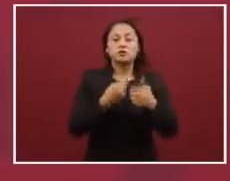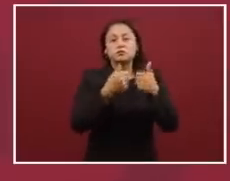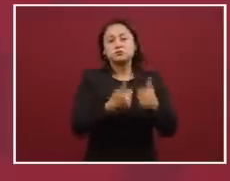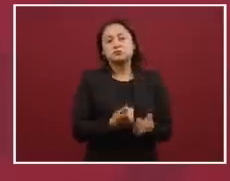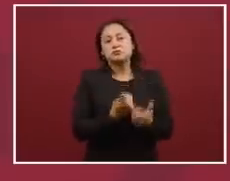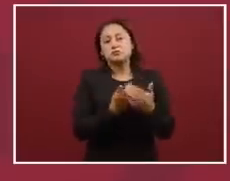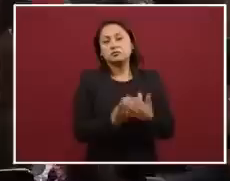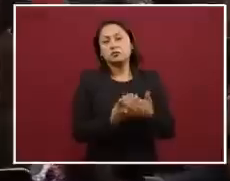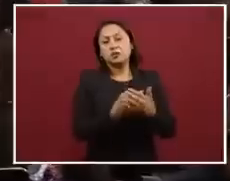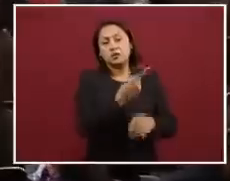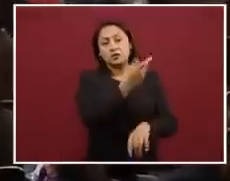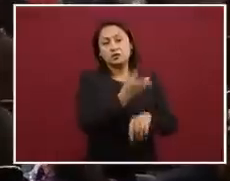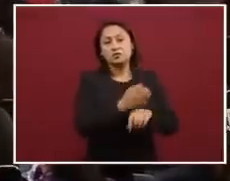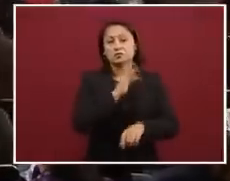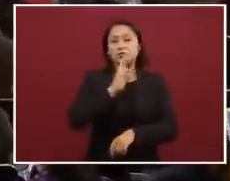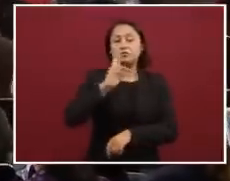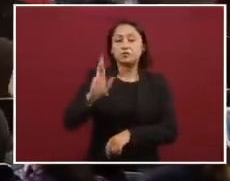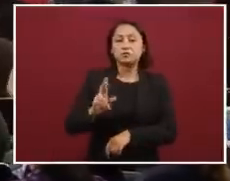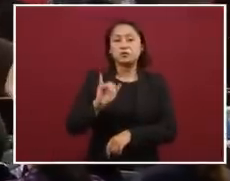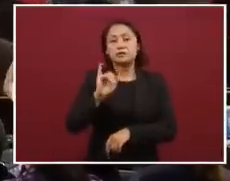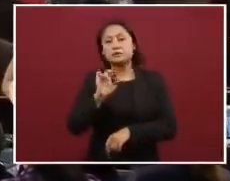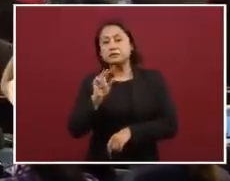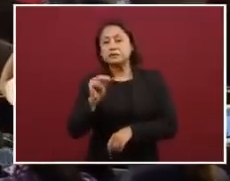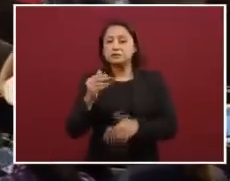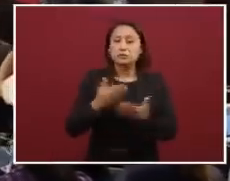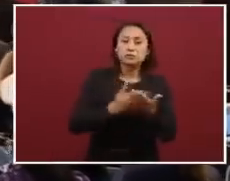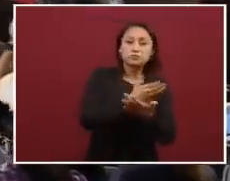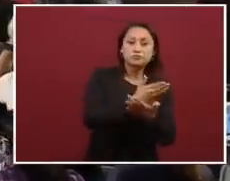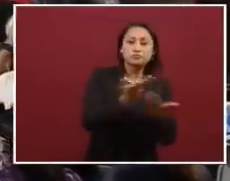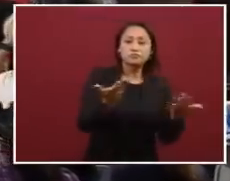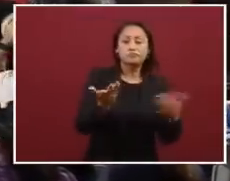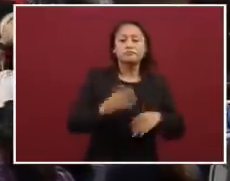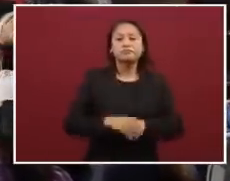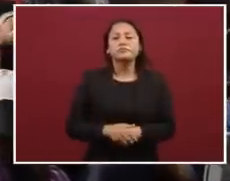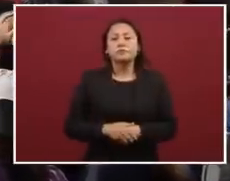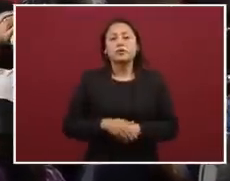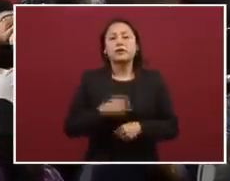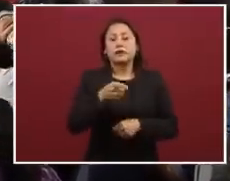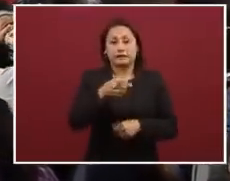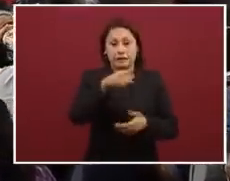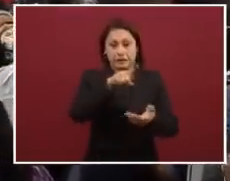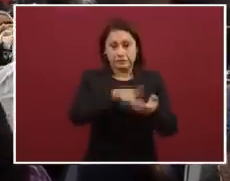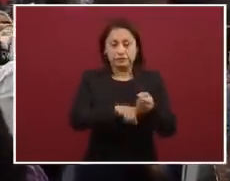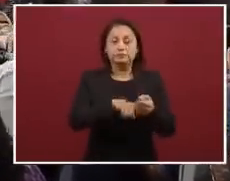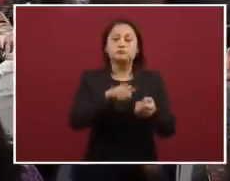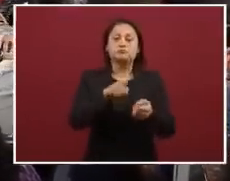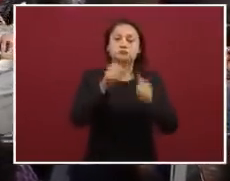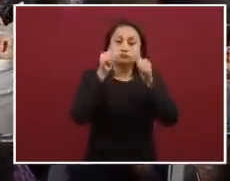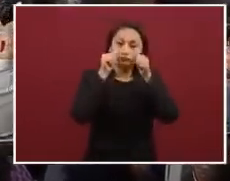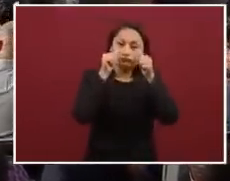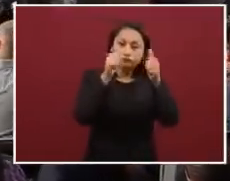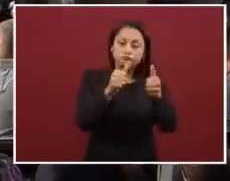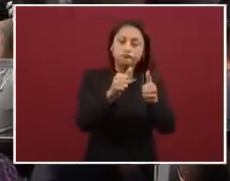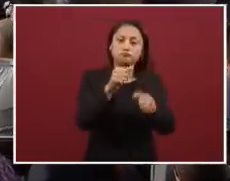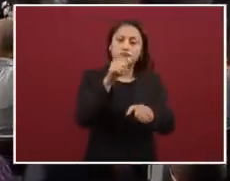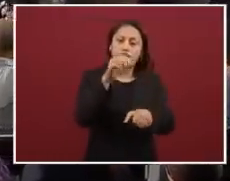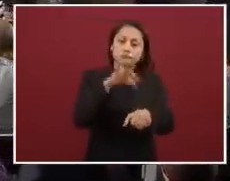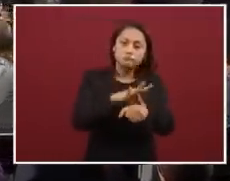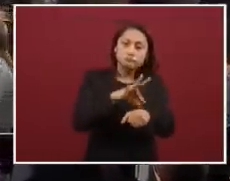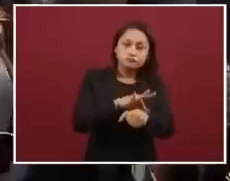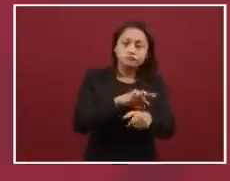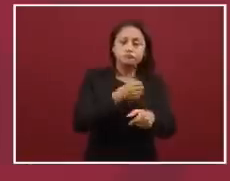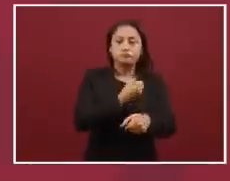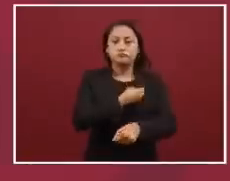de asilo en Estados Unidos, que haya atención médica, que se les dé oportunidades de